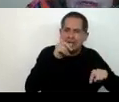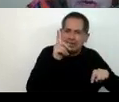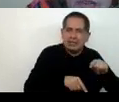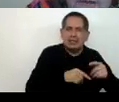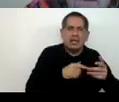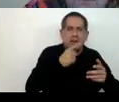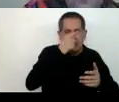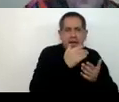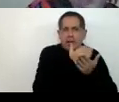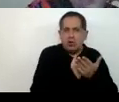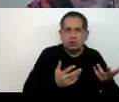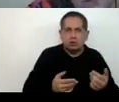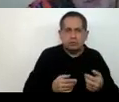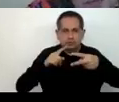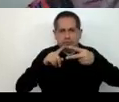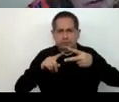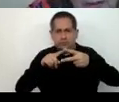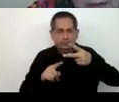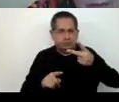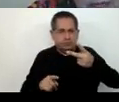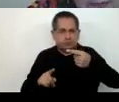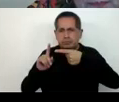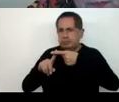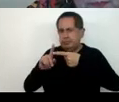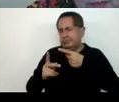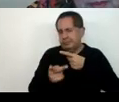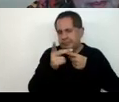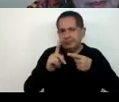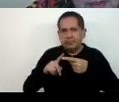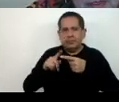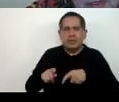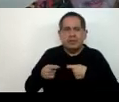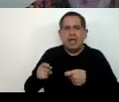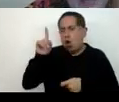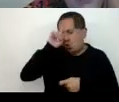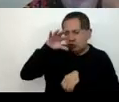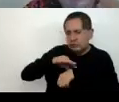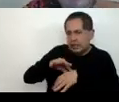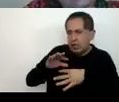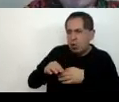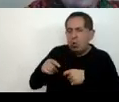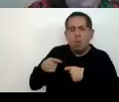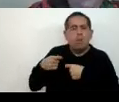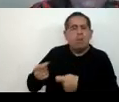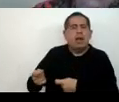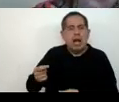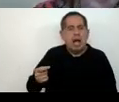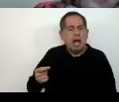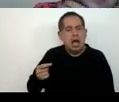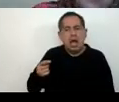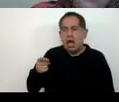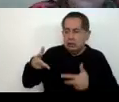dos preguntas. Si quieres, empezamos por la parte de quién ofrece la consejería a quien se somete